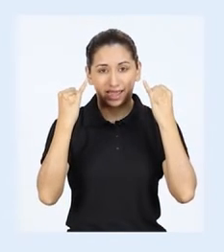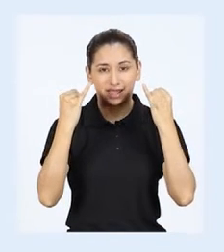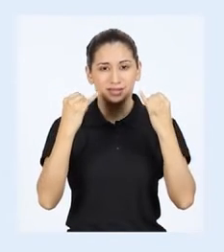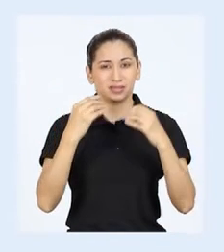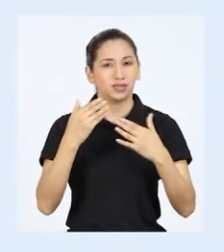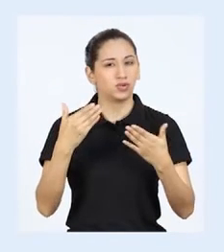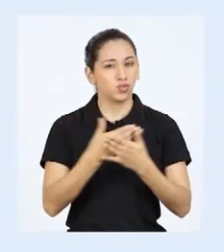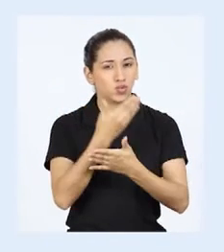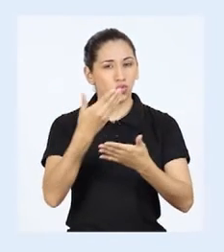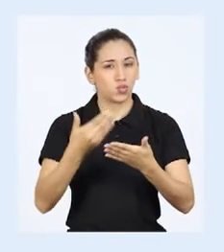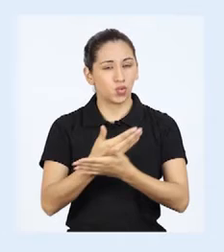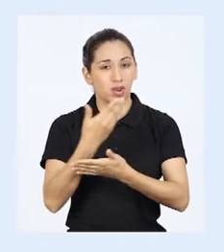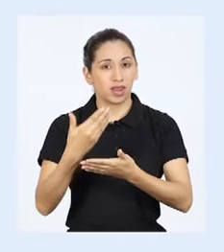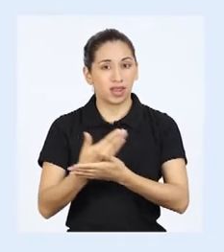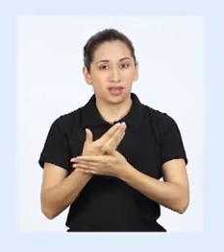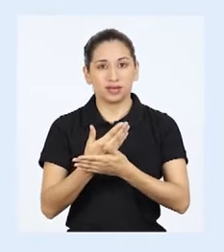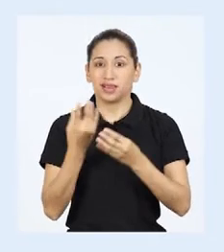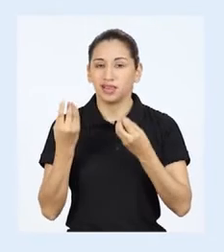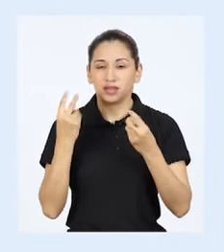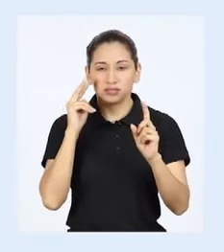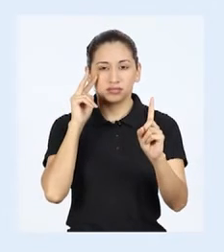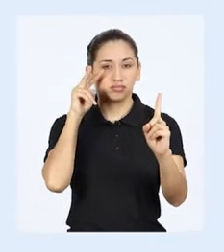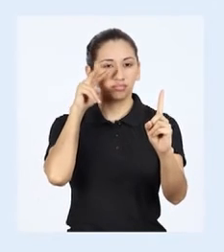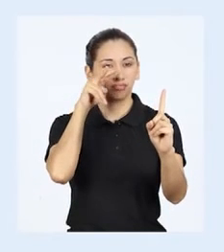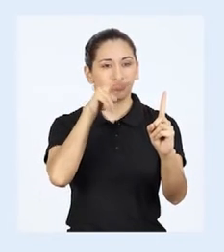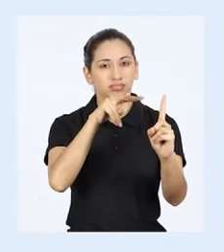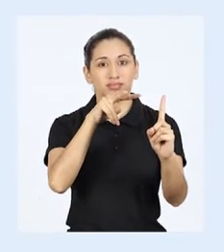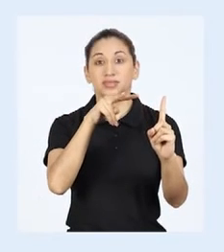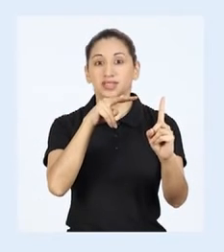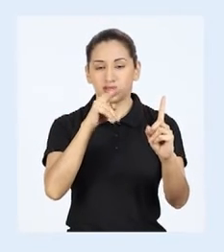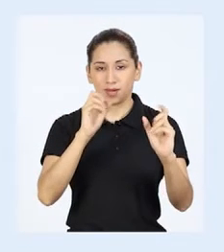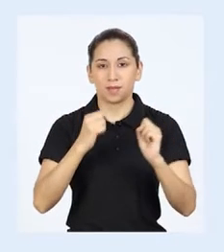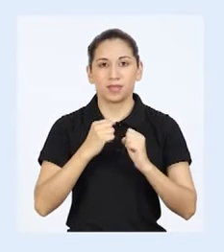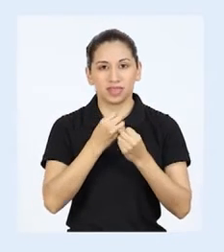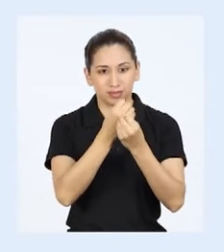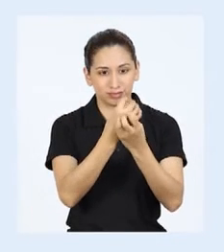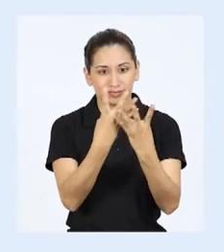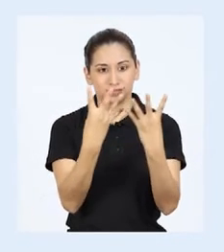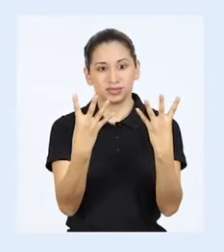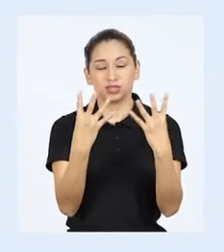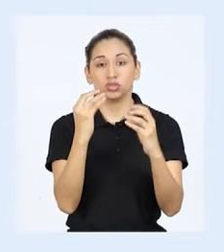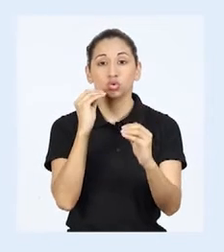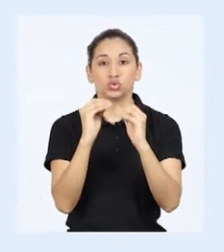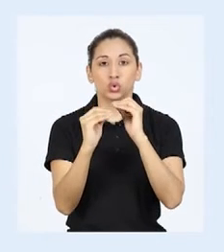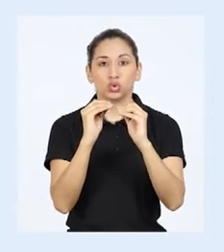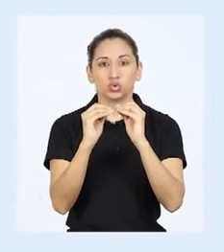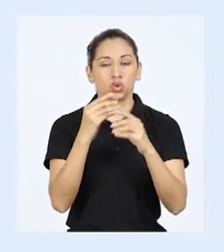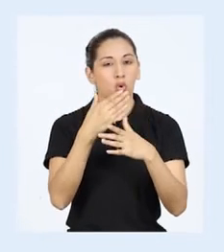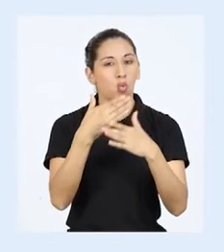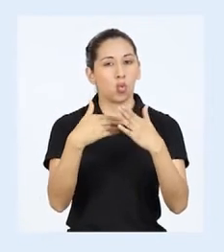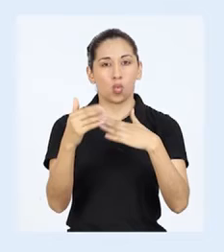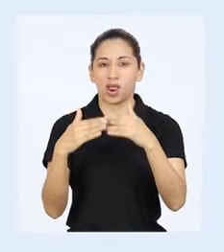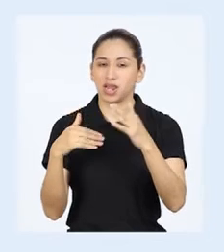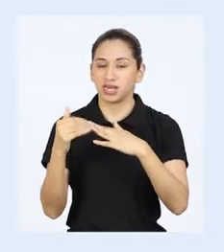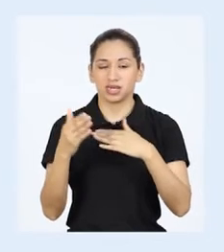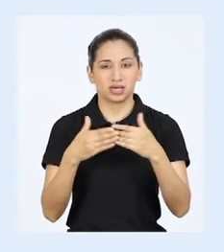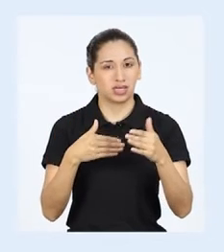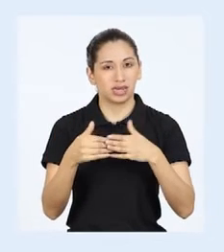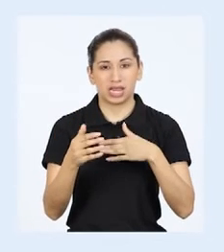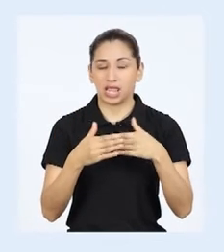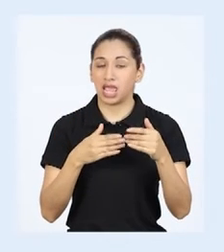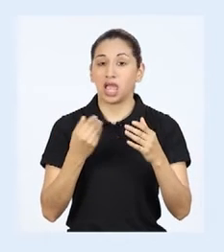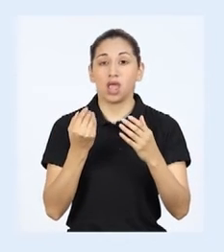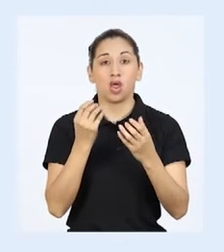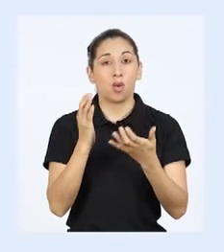e innovadoras que apunten a brindar posibles soluciones a los problemas o